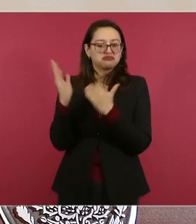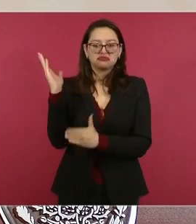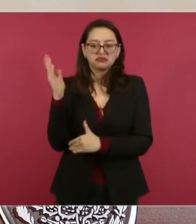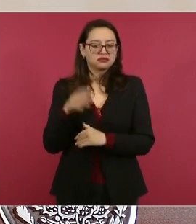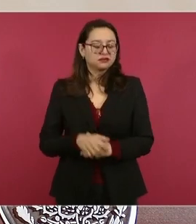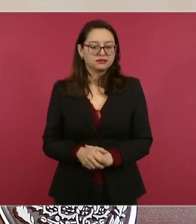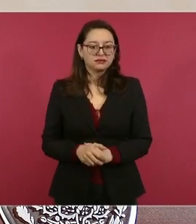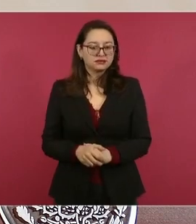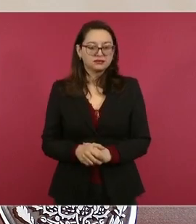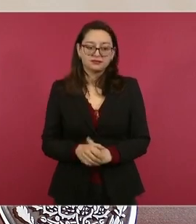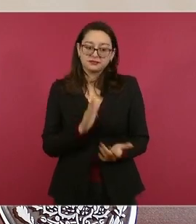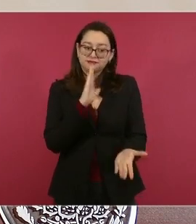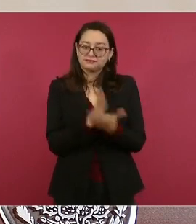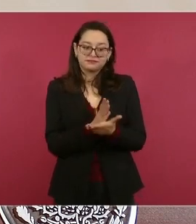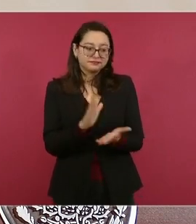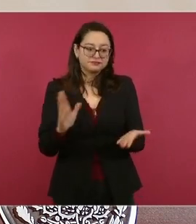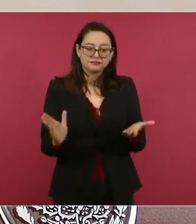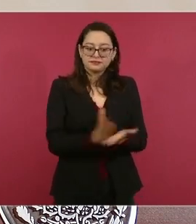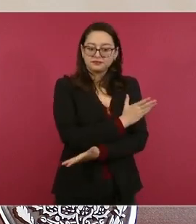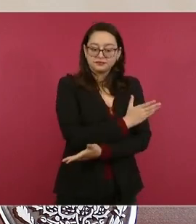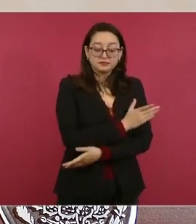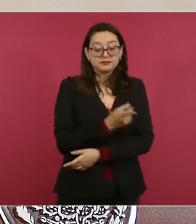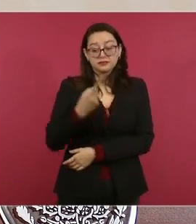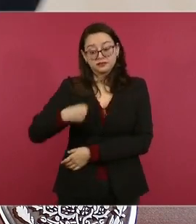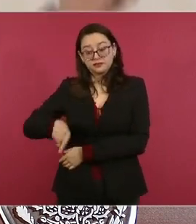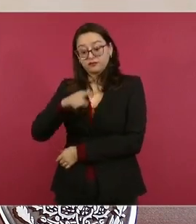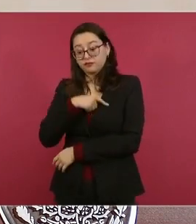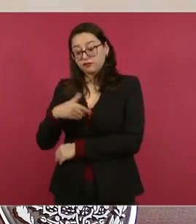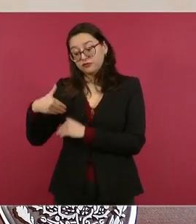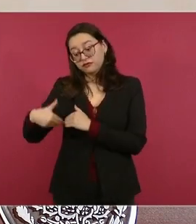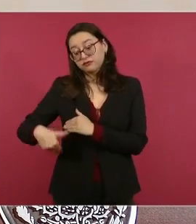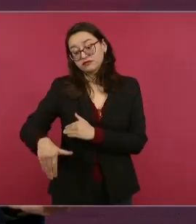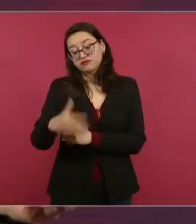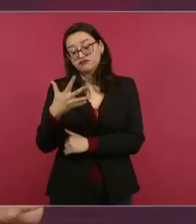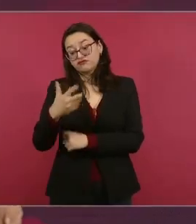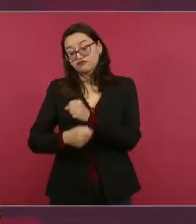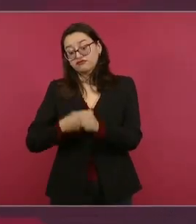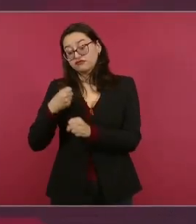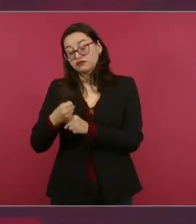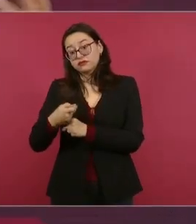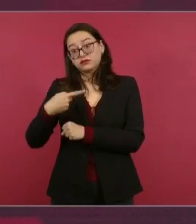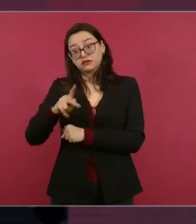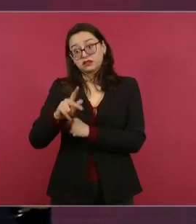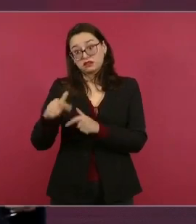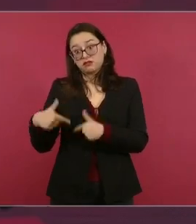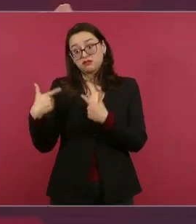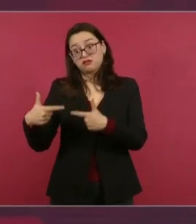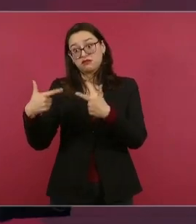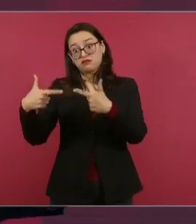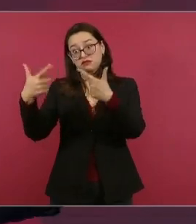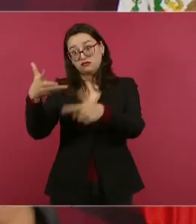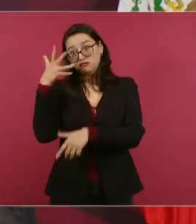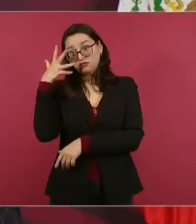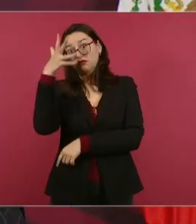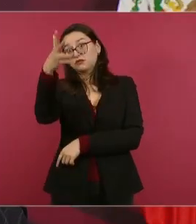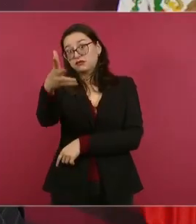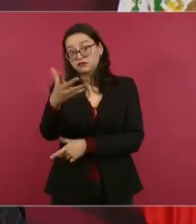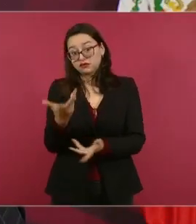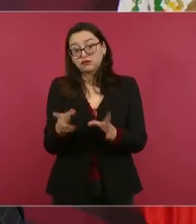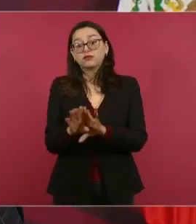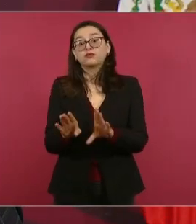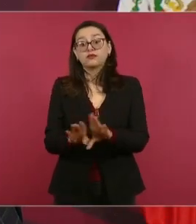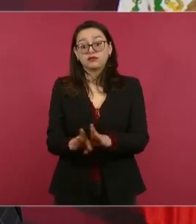todos y de nuestra generación y de los que vienen detrás de nosotros, nuestros hijos, nuestros nietos.